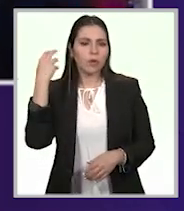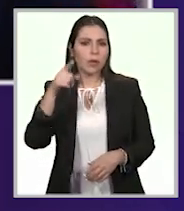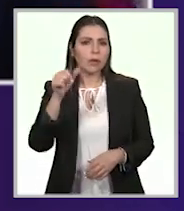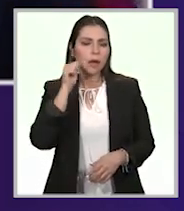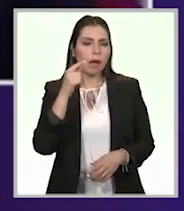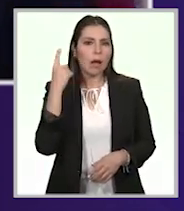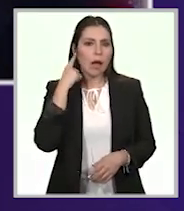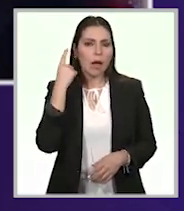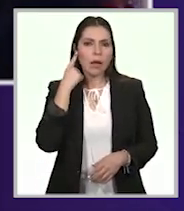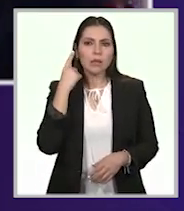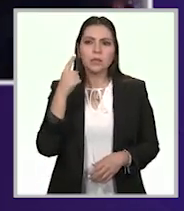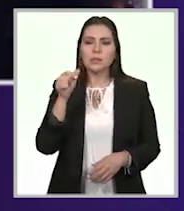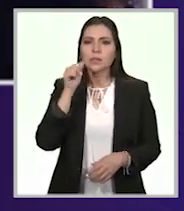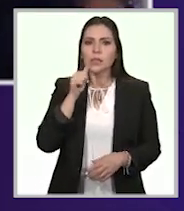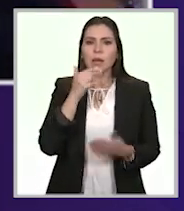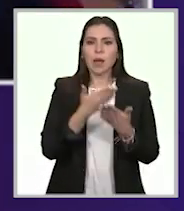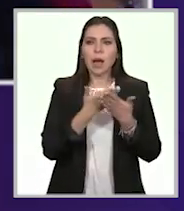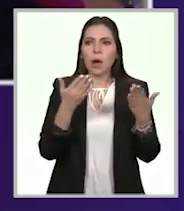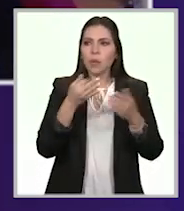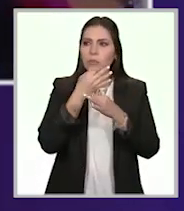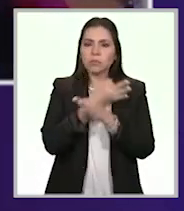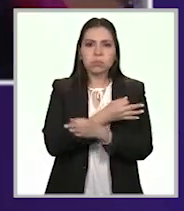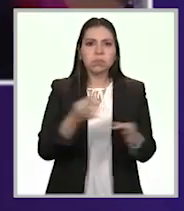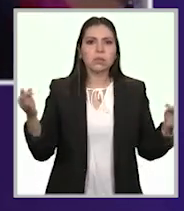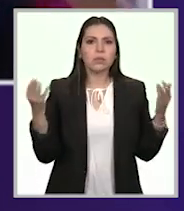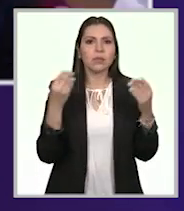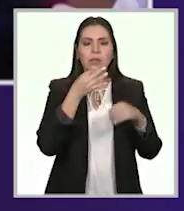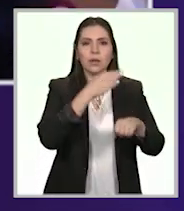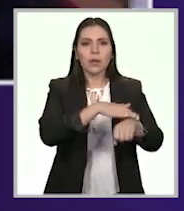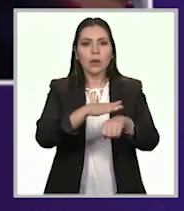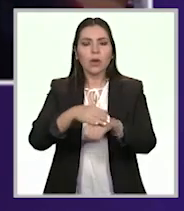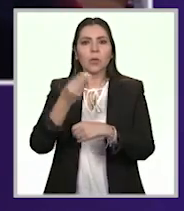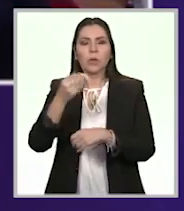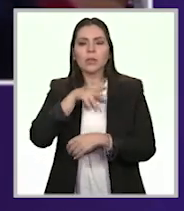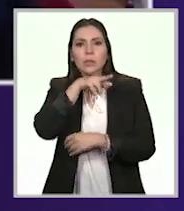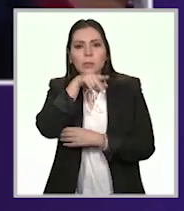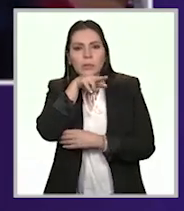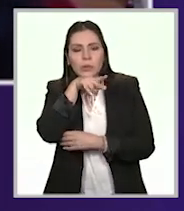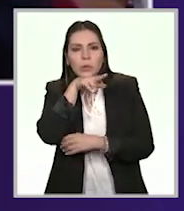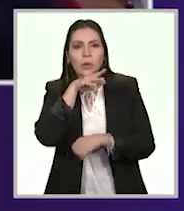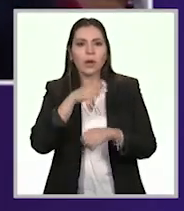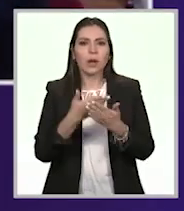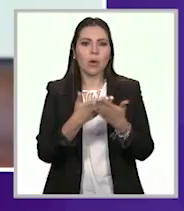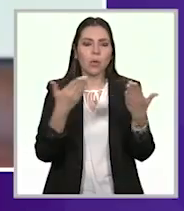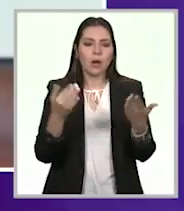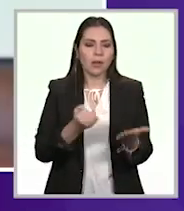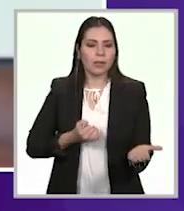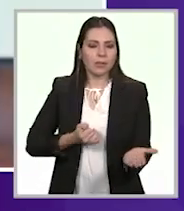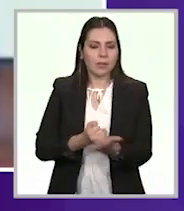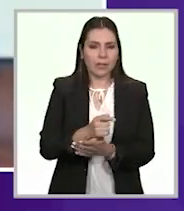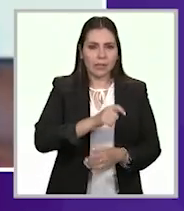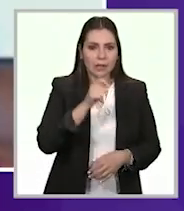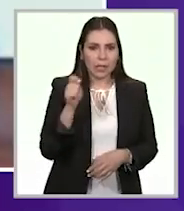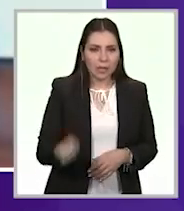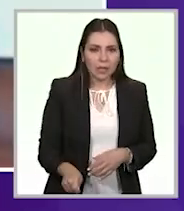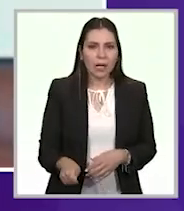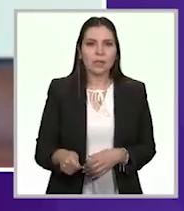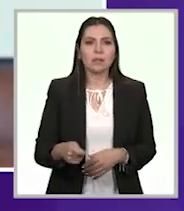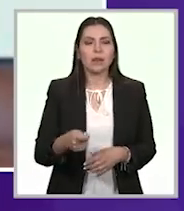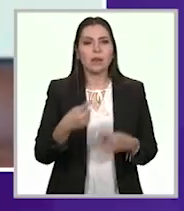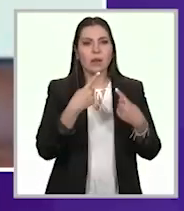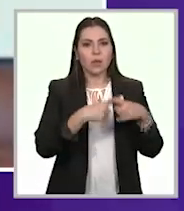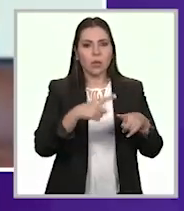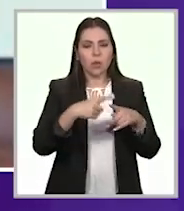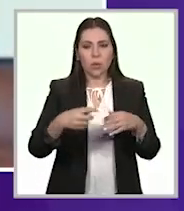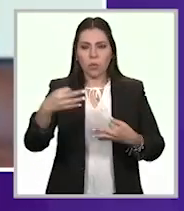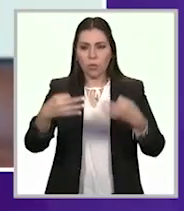otros foros una preocupación acerca de que ahora el seguimiento de las jurisprudencias o de los precedentes vinculantes